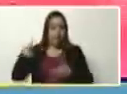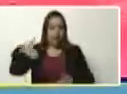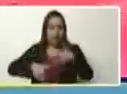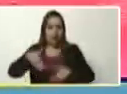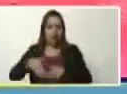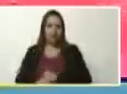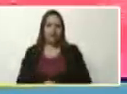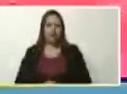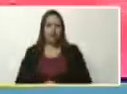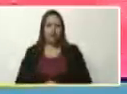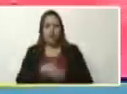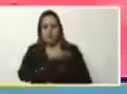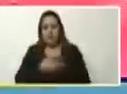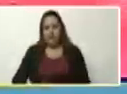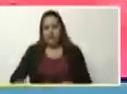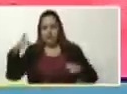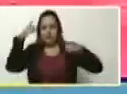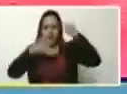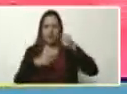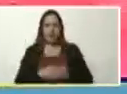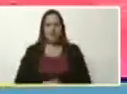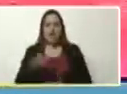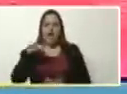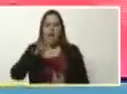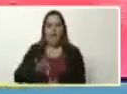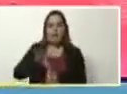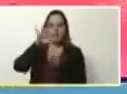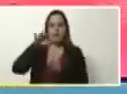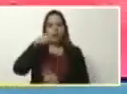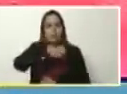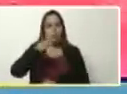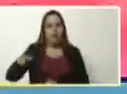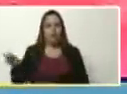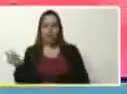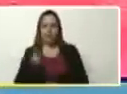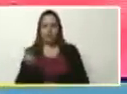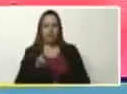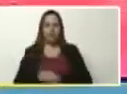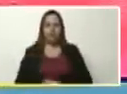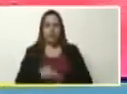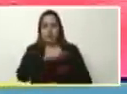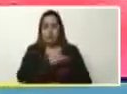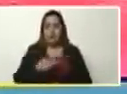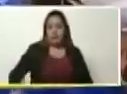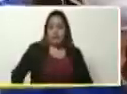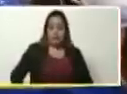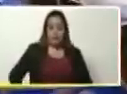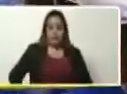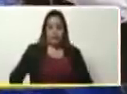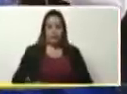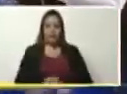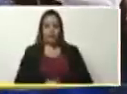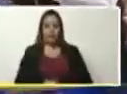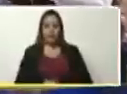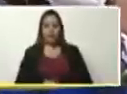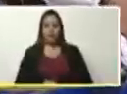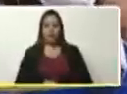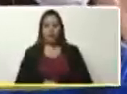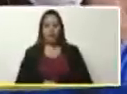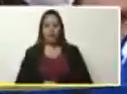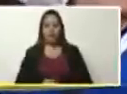electoral del comandante Chávez, cuando fue elegido por el pueblo de Venezuela presidente de la República.